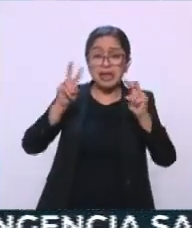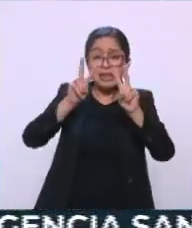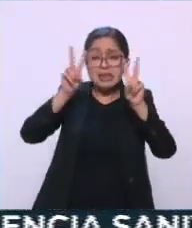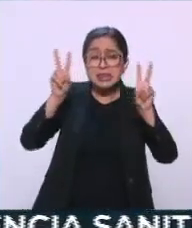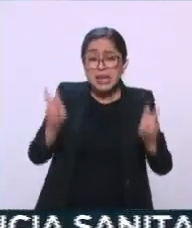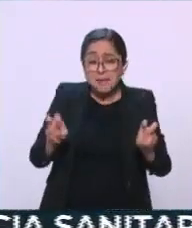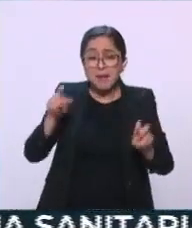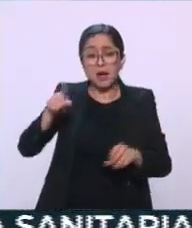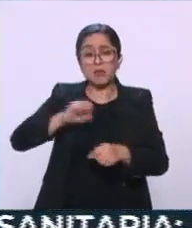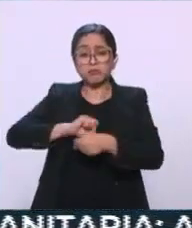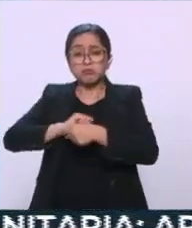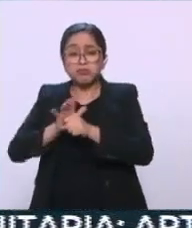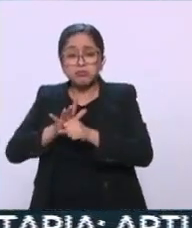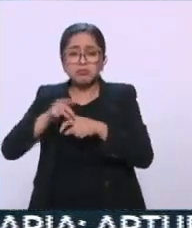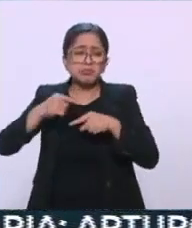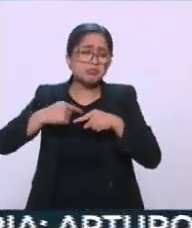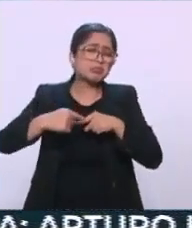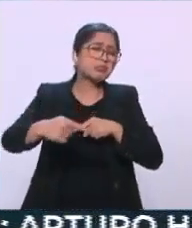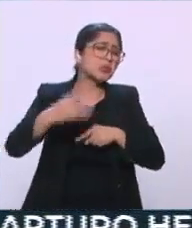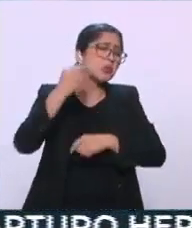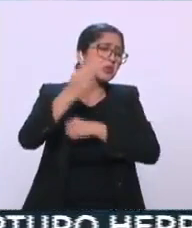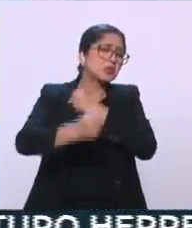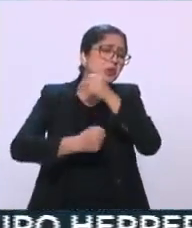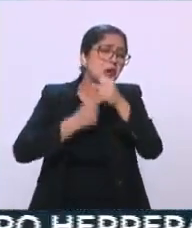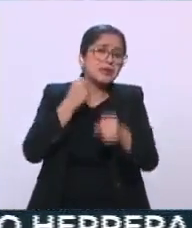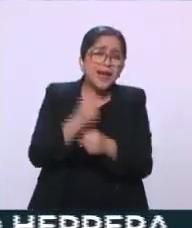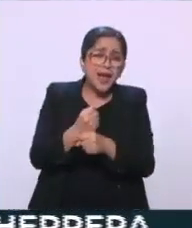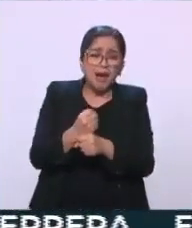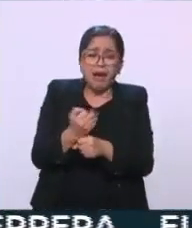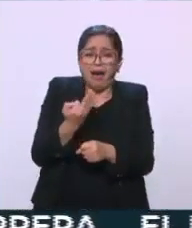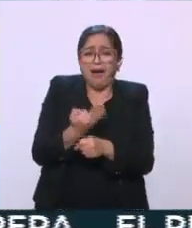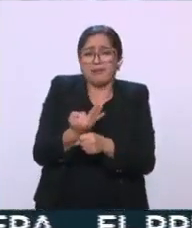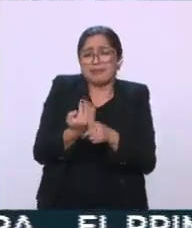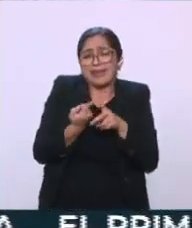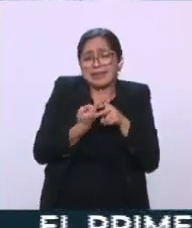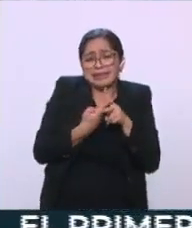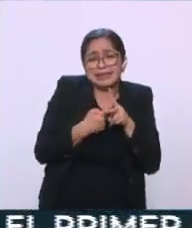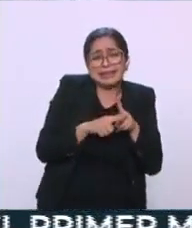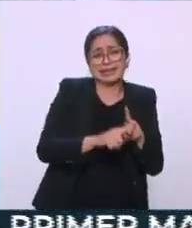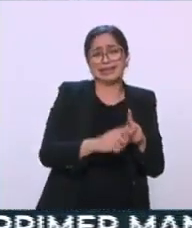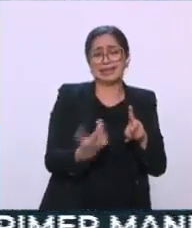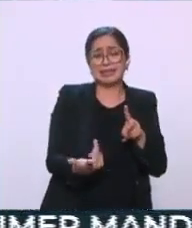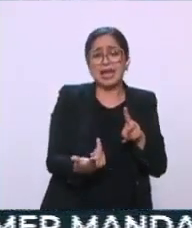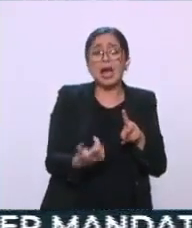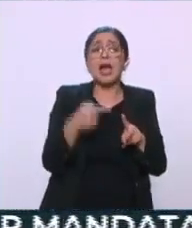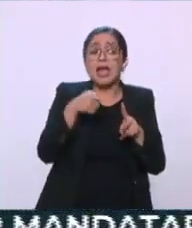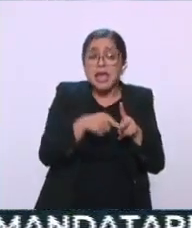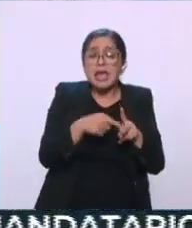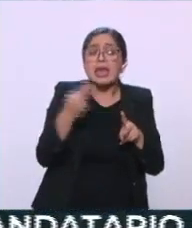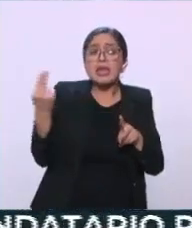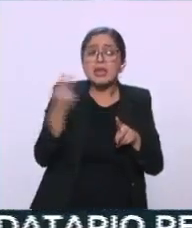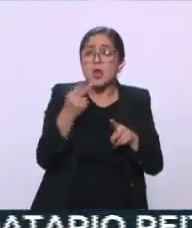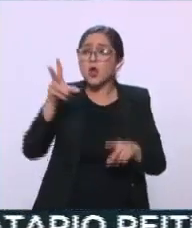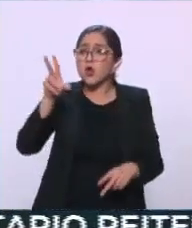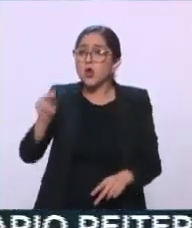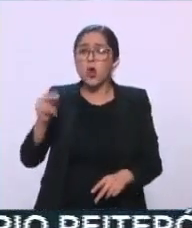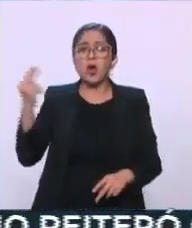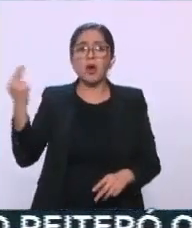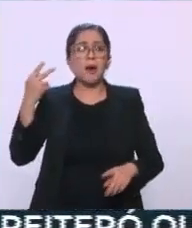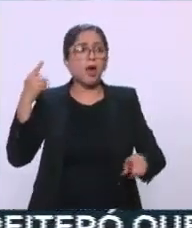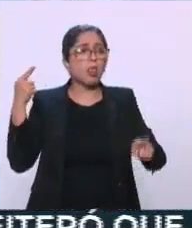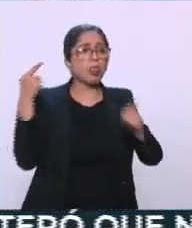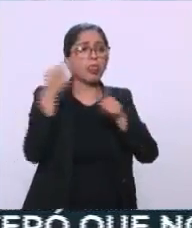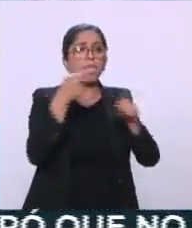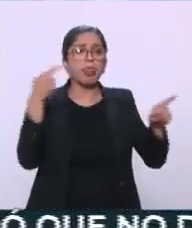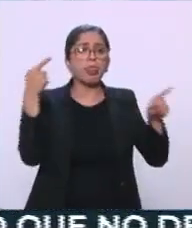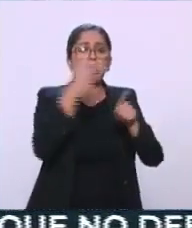años está apenas iniciando. Y una buena manera de iniciar es evitar esas descalificaciones